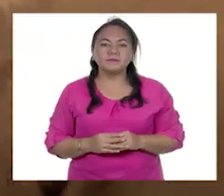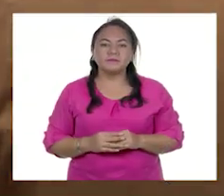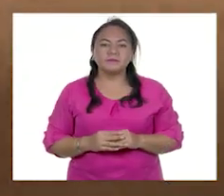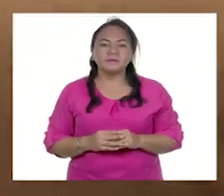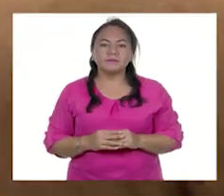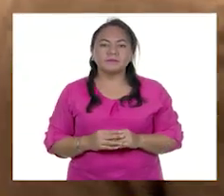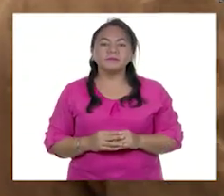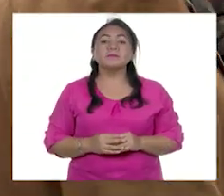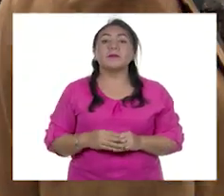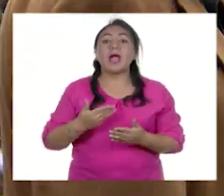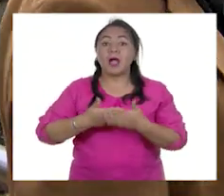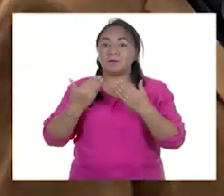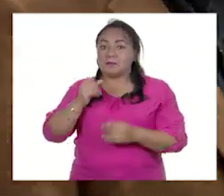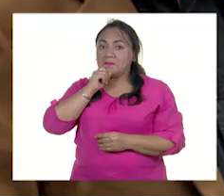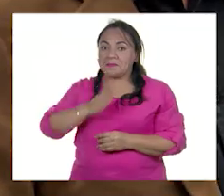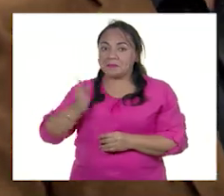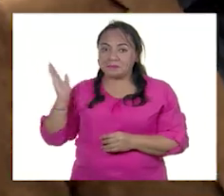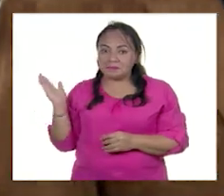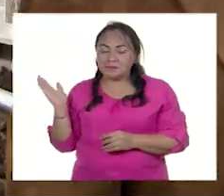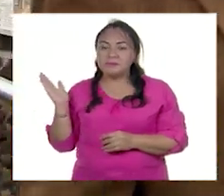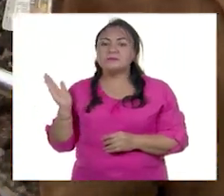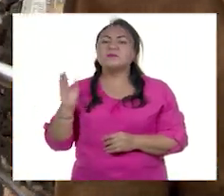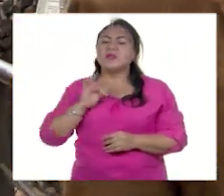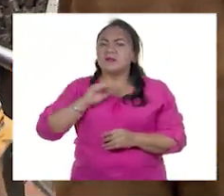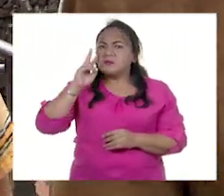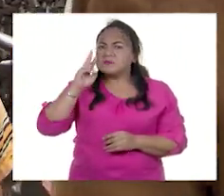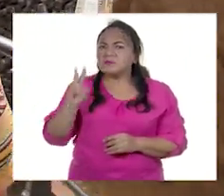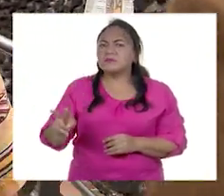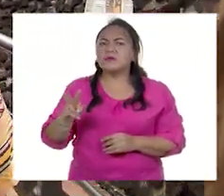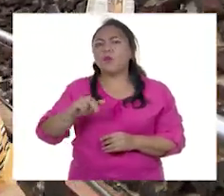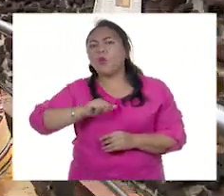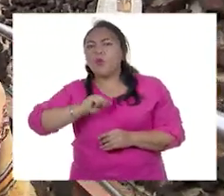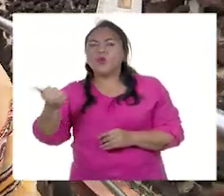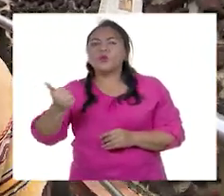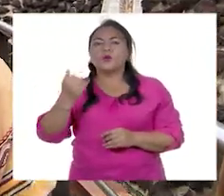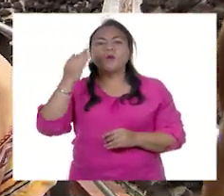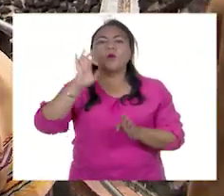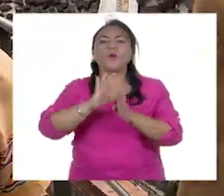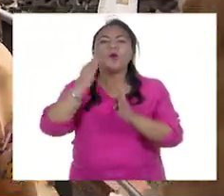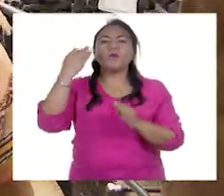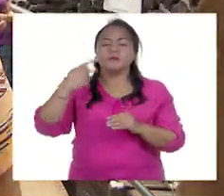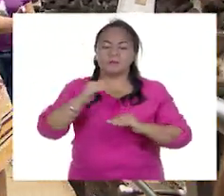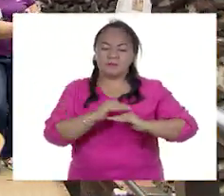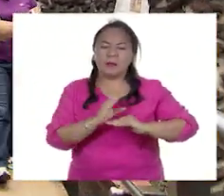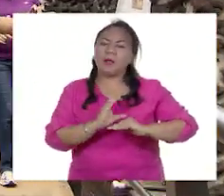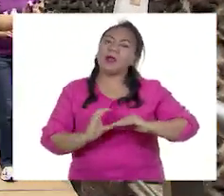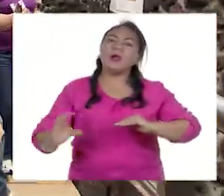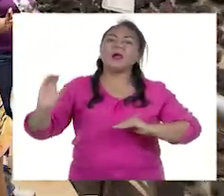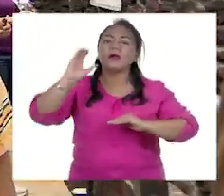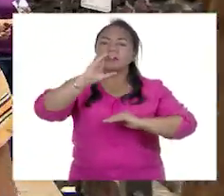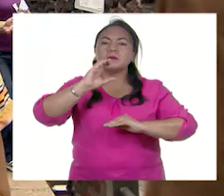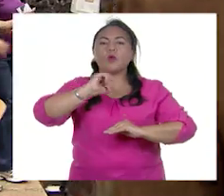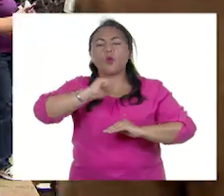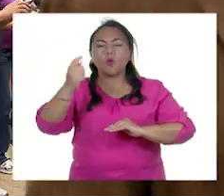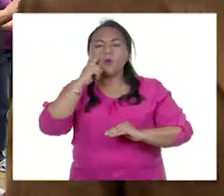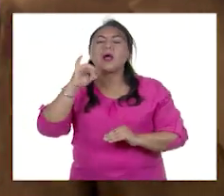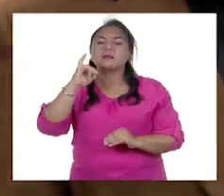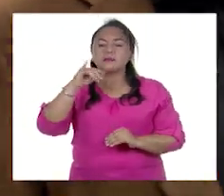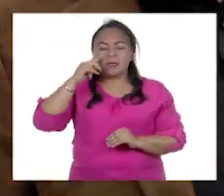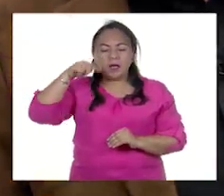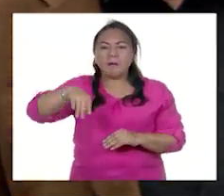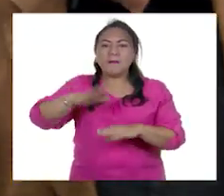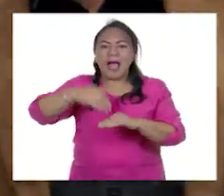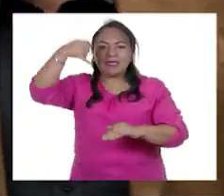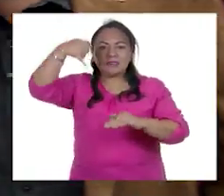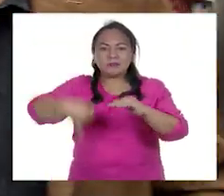Y de este lado también se puede apreciar otra de las etapas, ¿no, Carlos? Una de las primeras, sí, ahí vas a